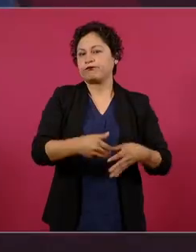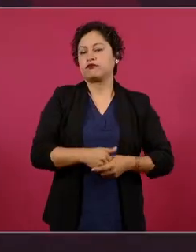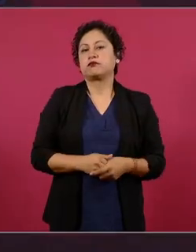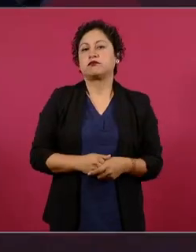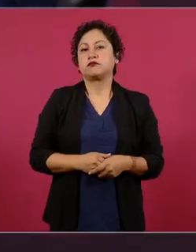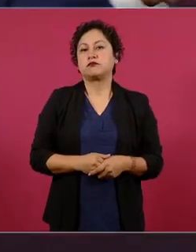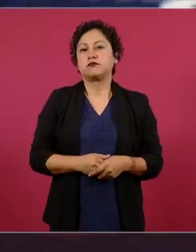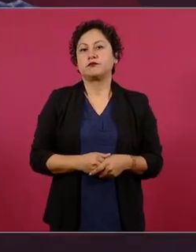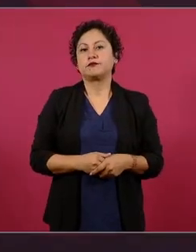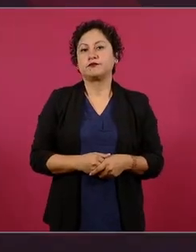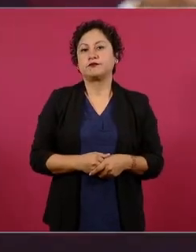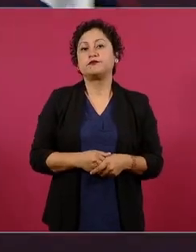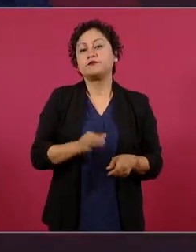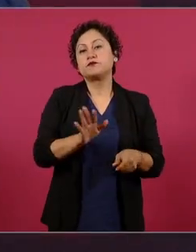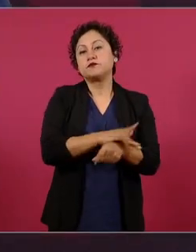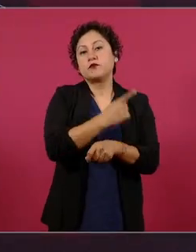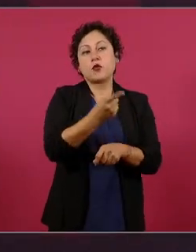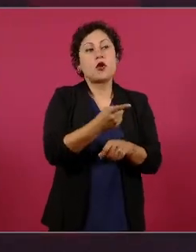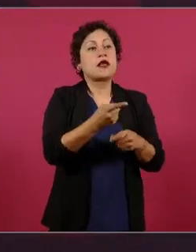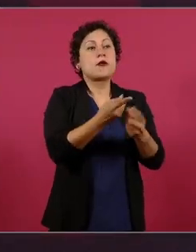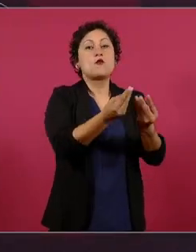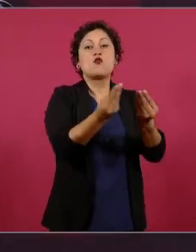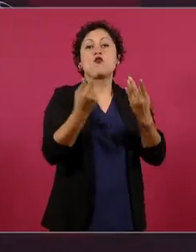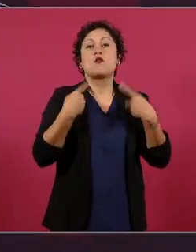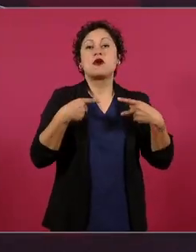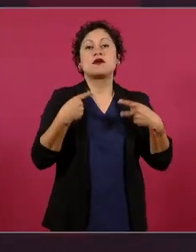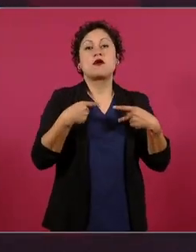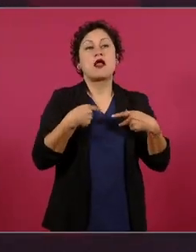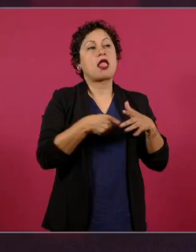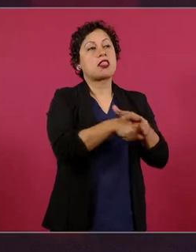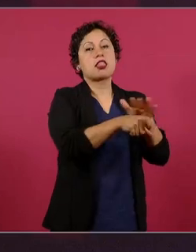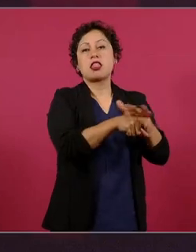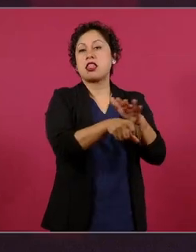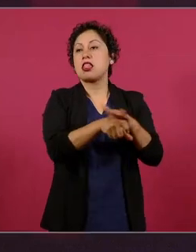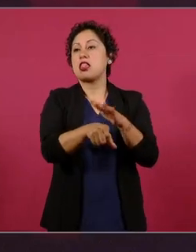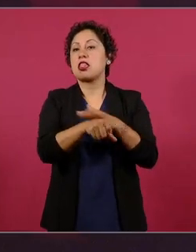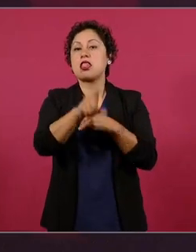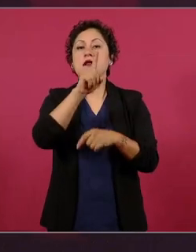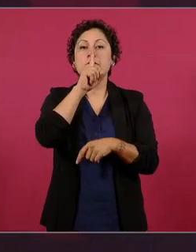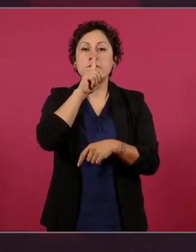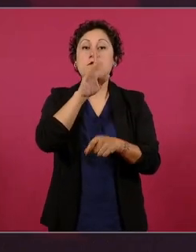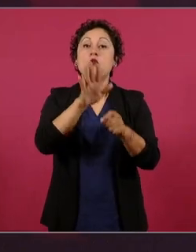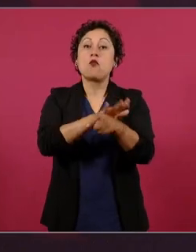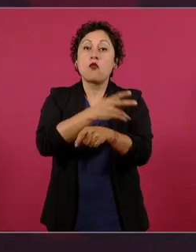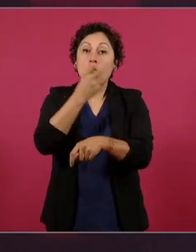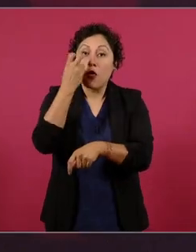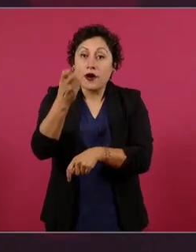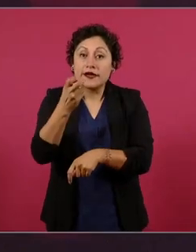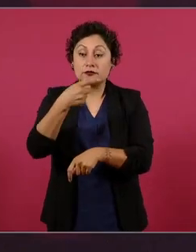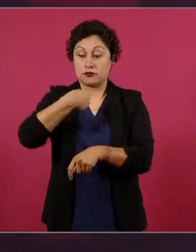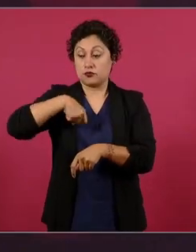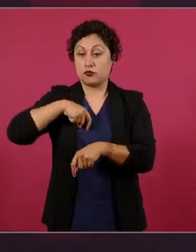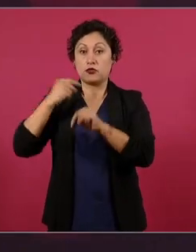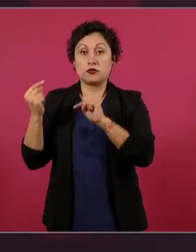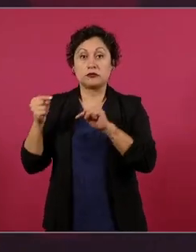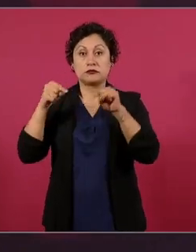repartían, ¿no? Por eso tanta oposición a que no se hiciera el